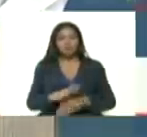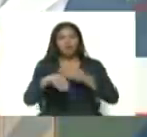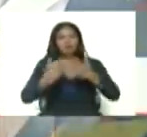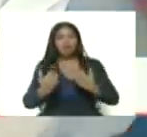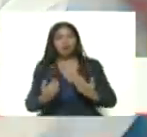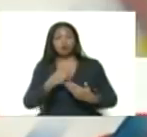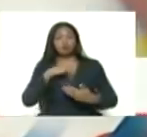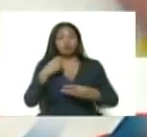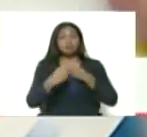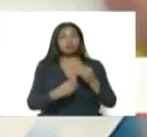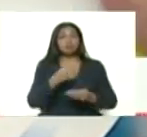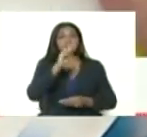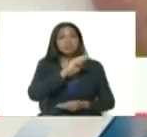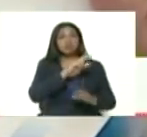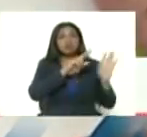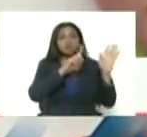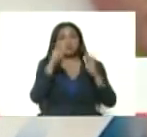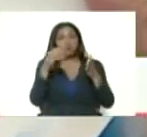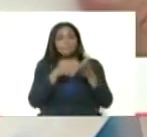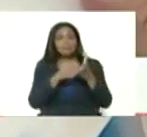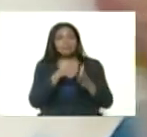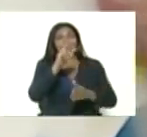hoy,